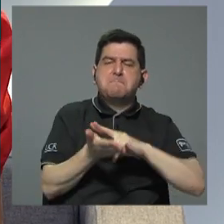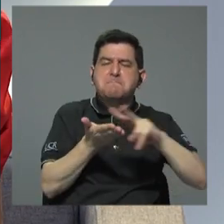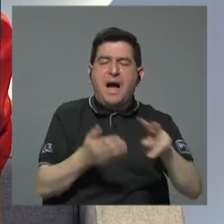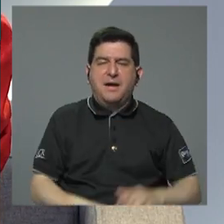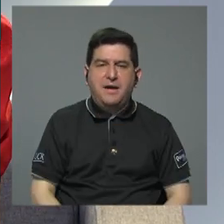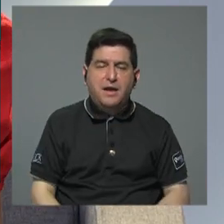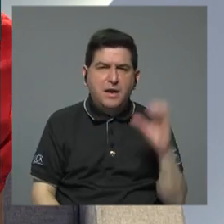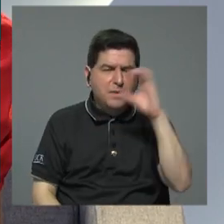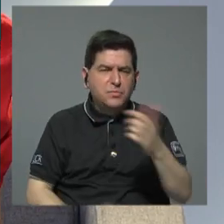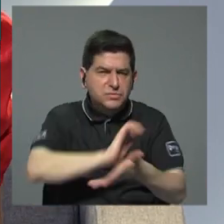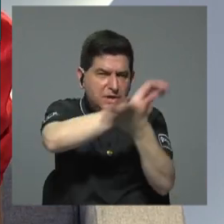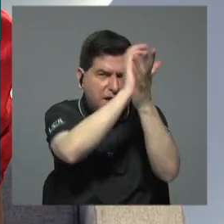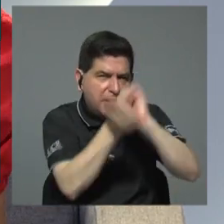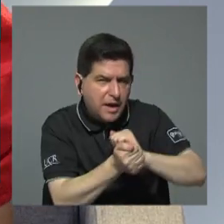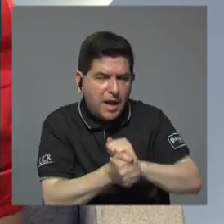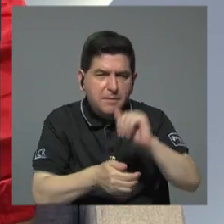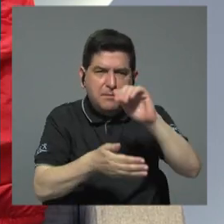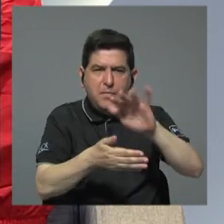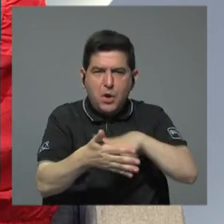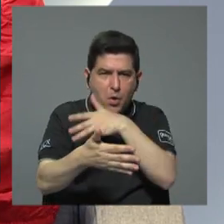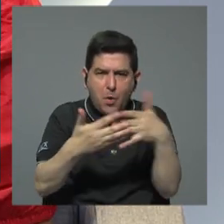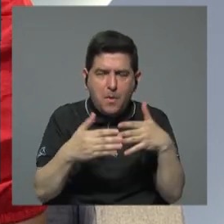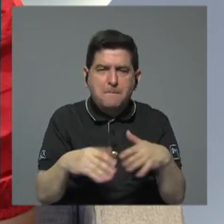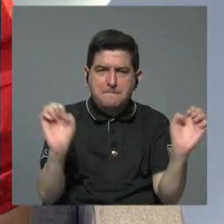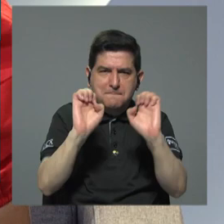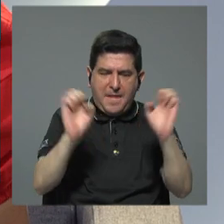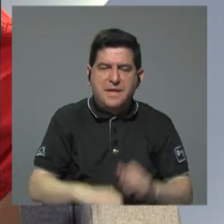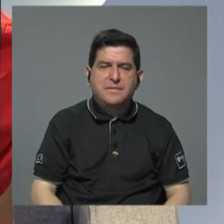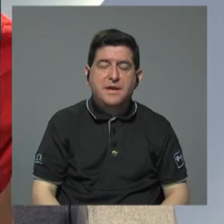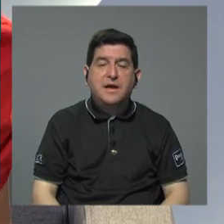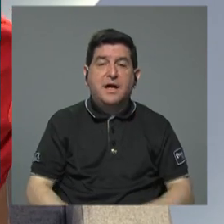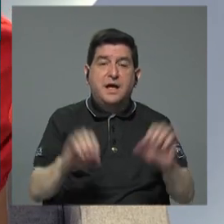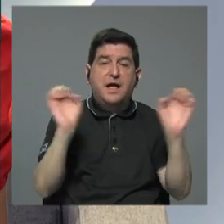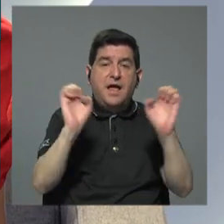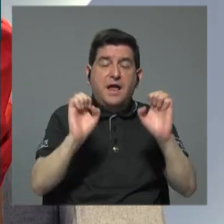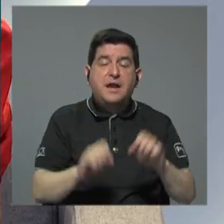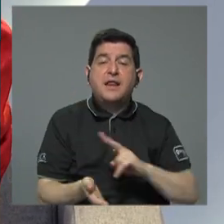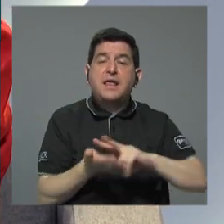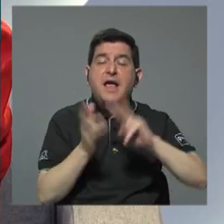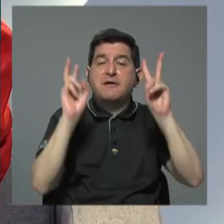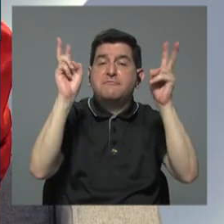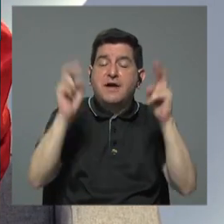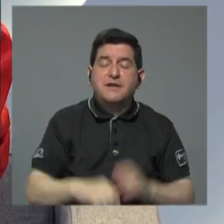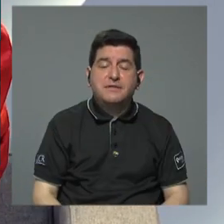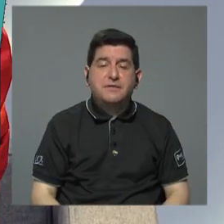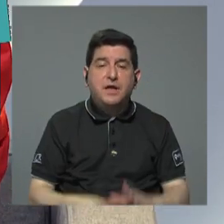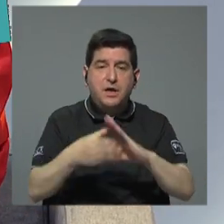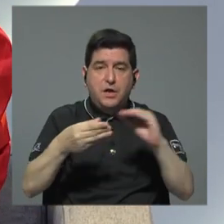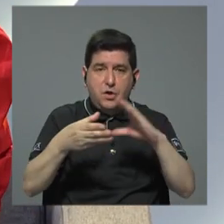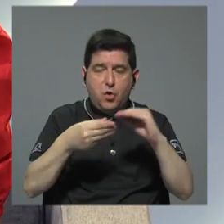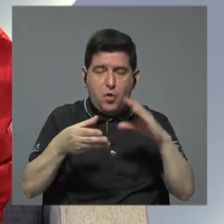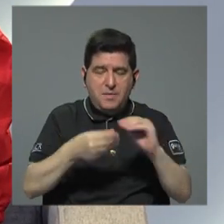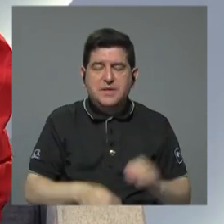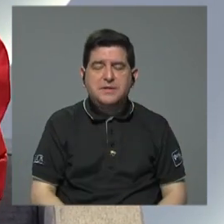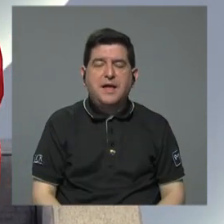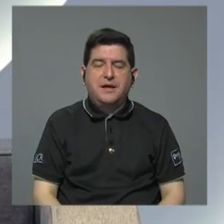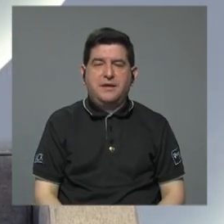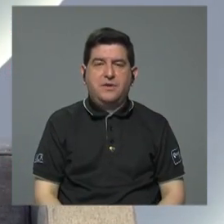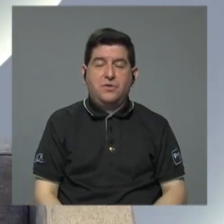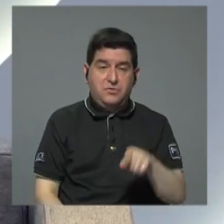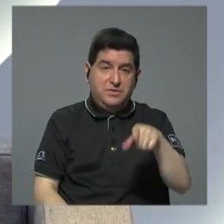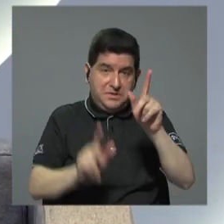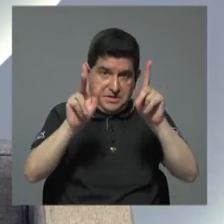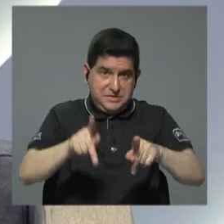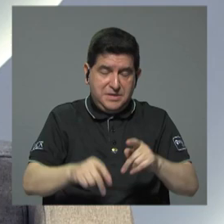buscar cambiar nuestra matriz energética por energías verdes. Bueno, este es el comentario de Manfred Coe